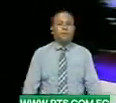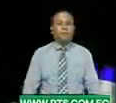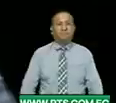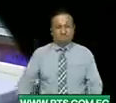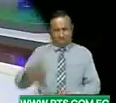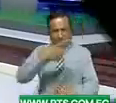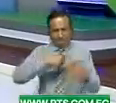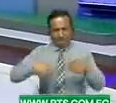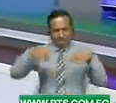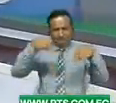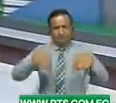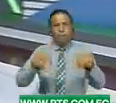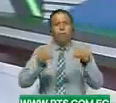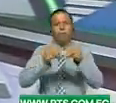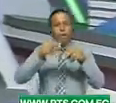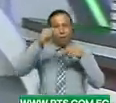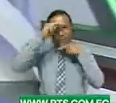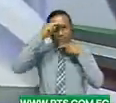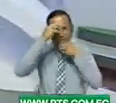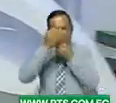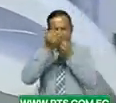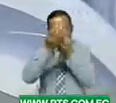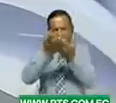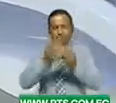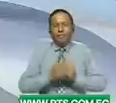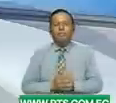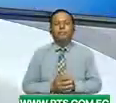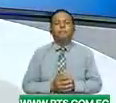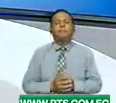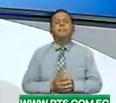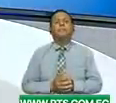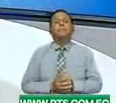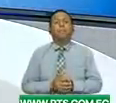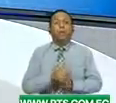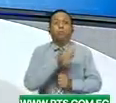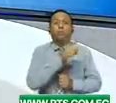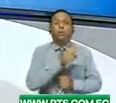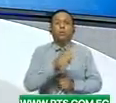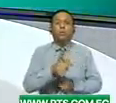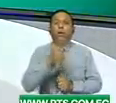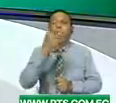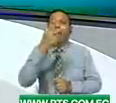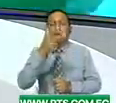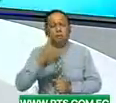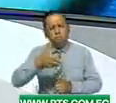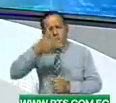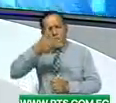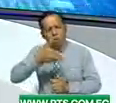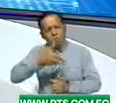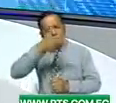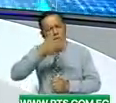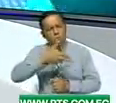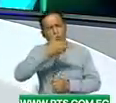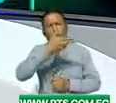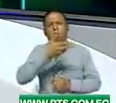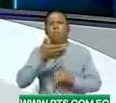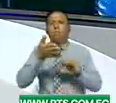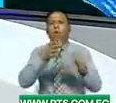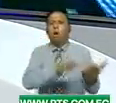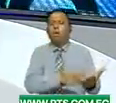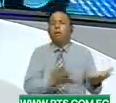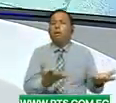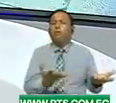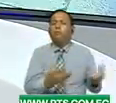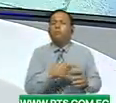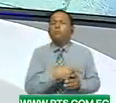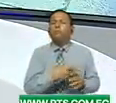Estamos de regreso con más noticias para todos ustedes. 3 muertes violentas, entre ellas la del líder de los Lobos,